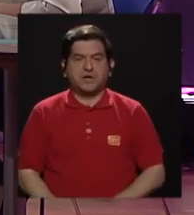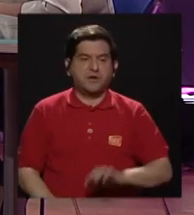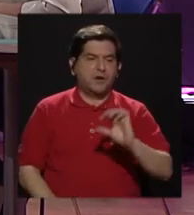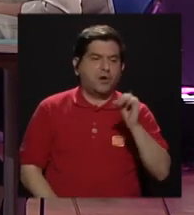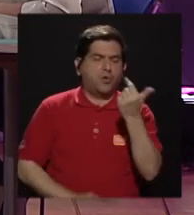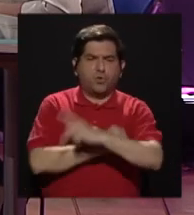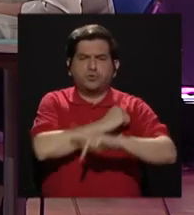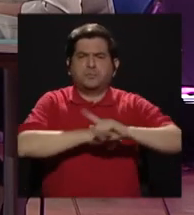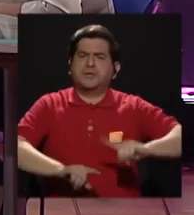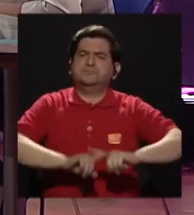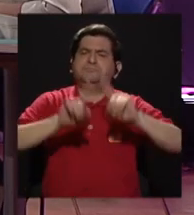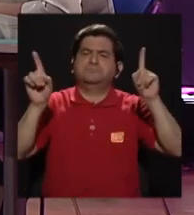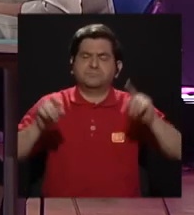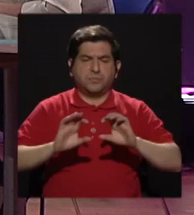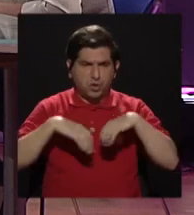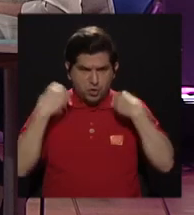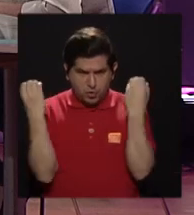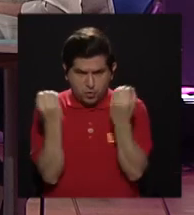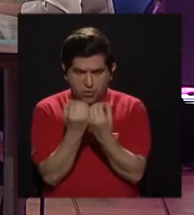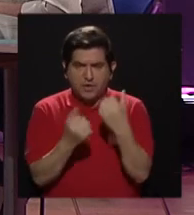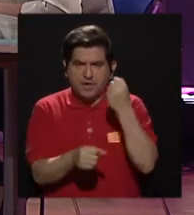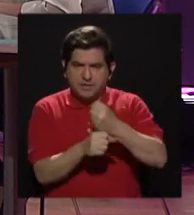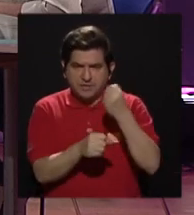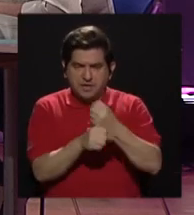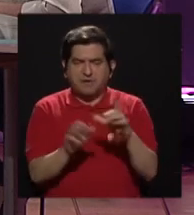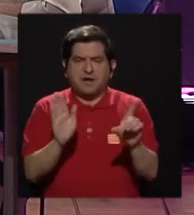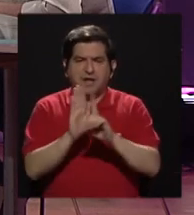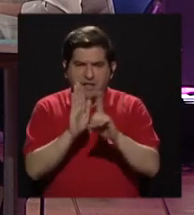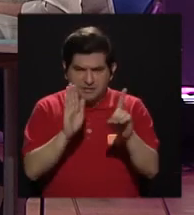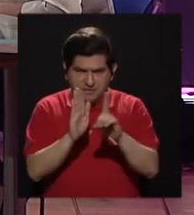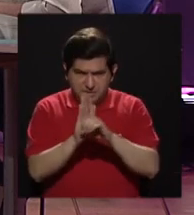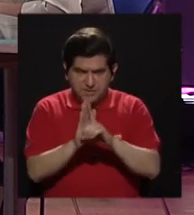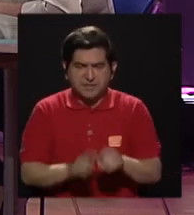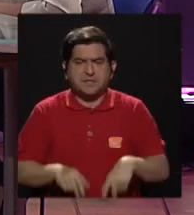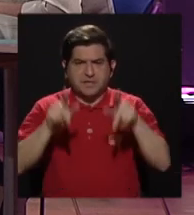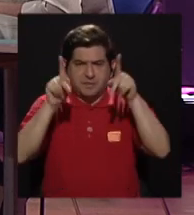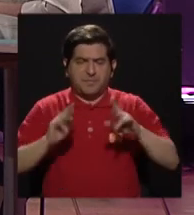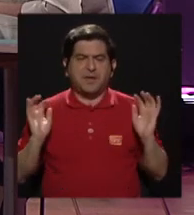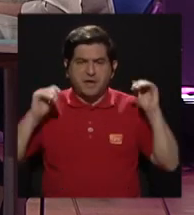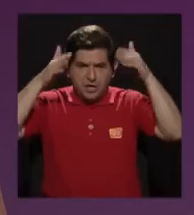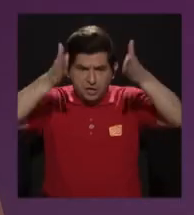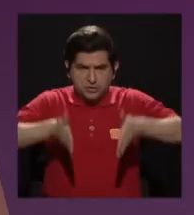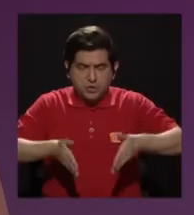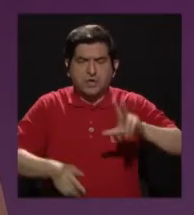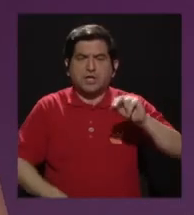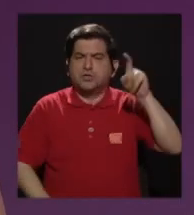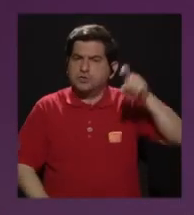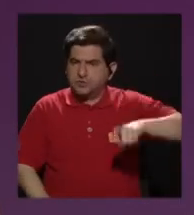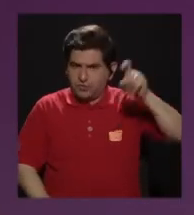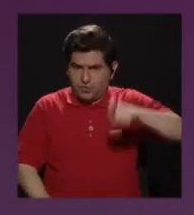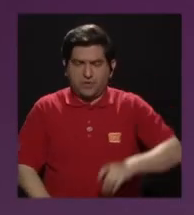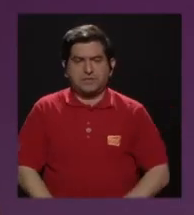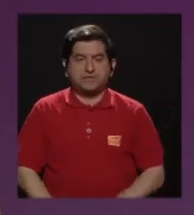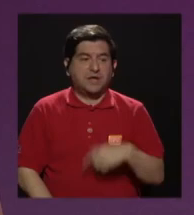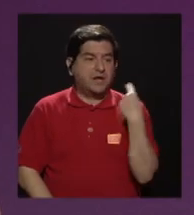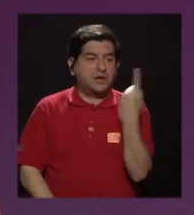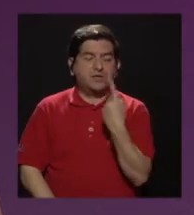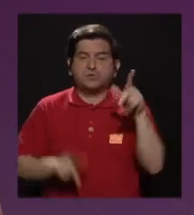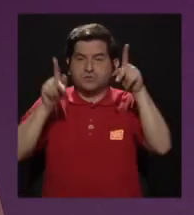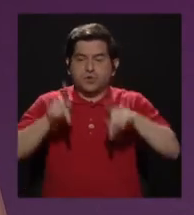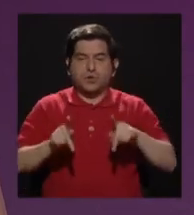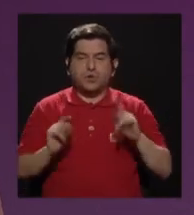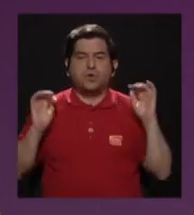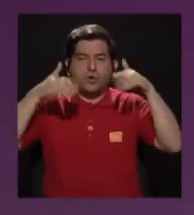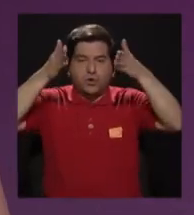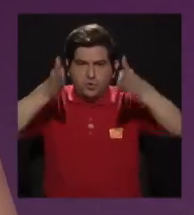otros países, las organizaciones que trabajan por derechos de las personas migrantes no necesariamente son solo de personas